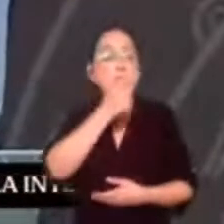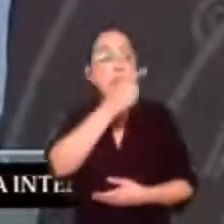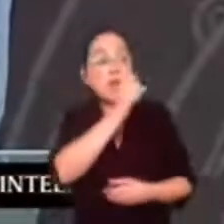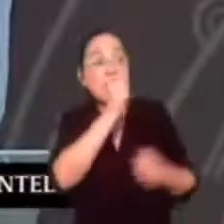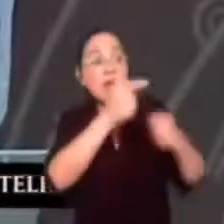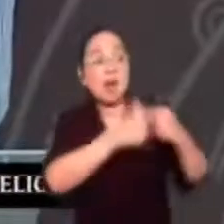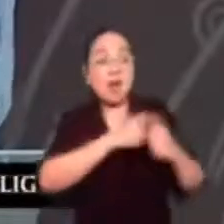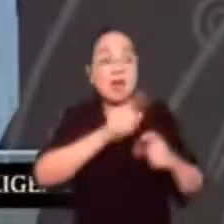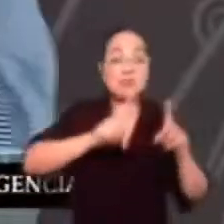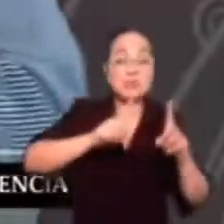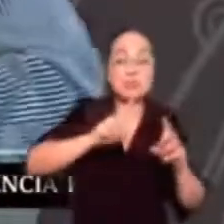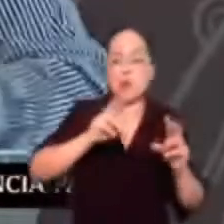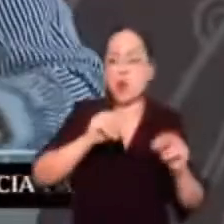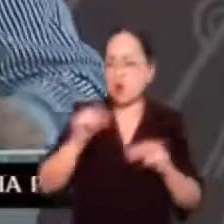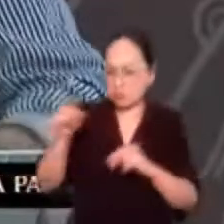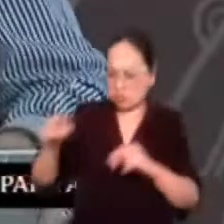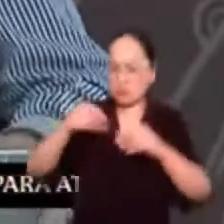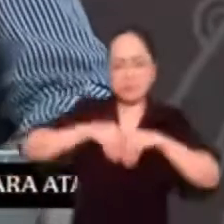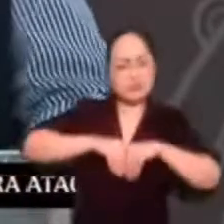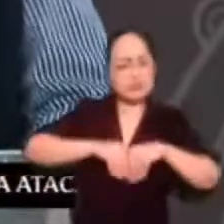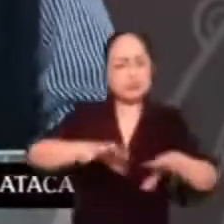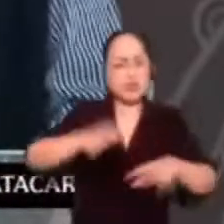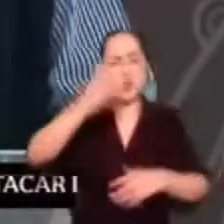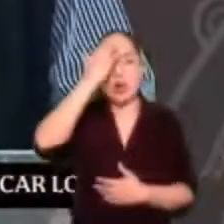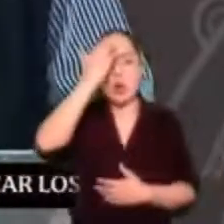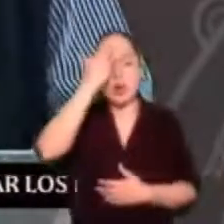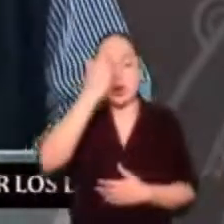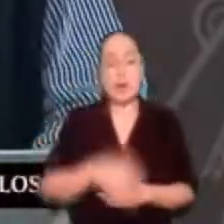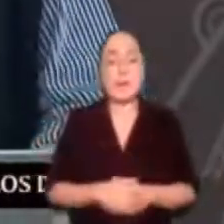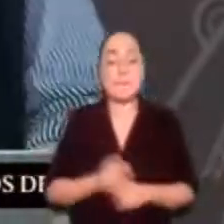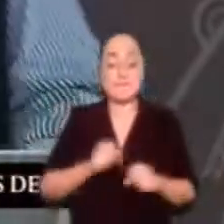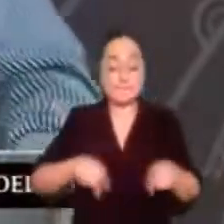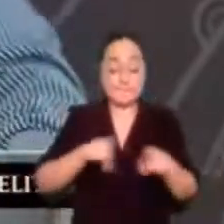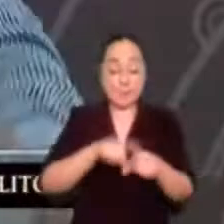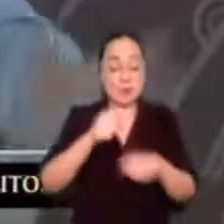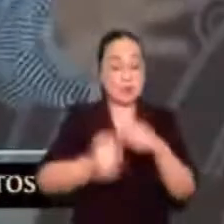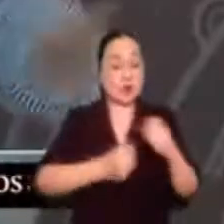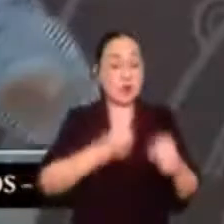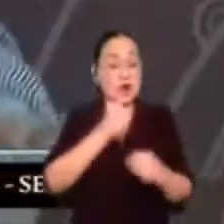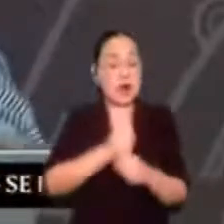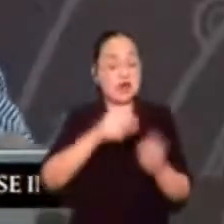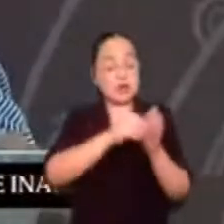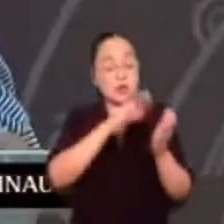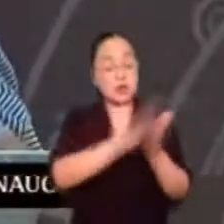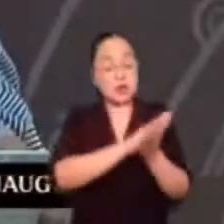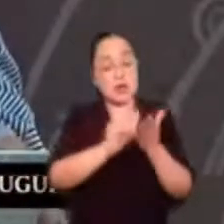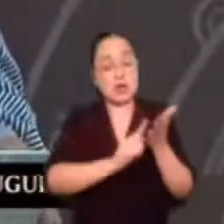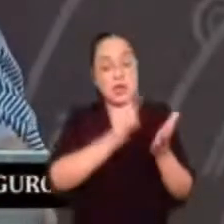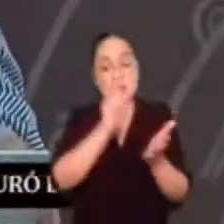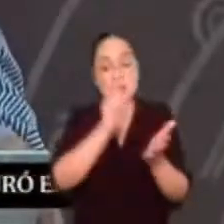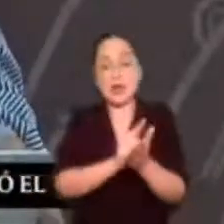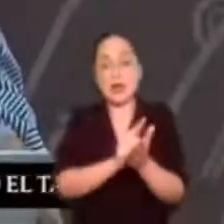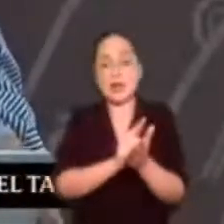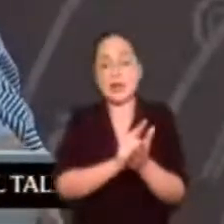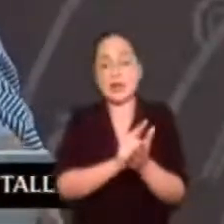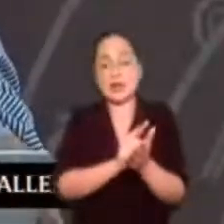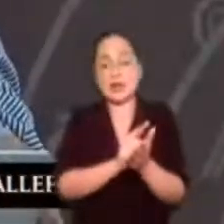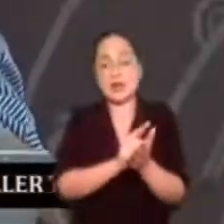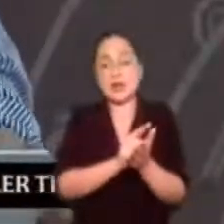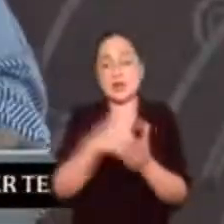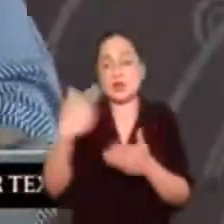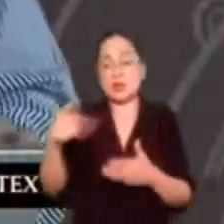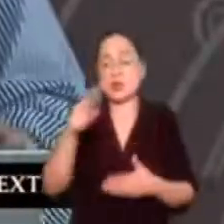conocía. Y además en ese mismo año acordamos en la ley orgánica, yo no sé si ya está reformada la ley orgánica,